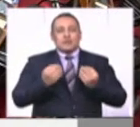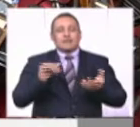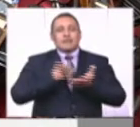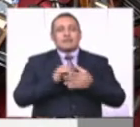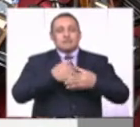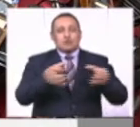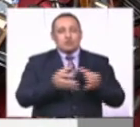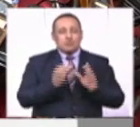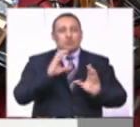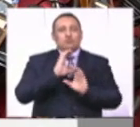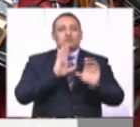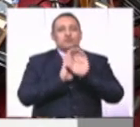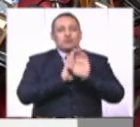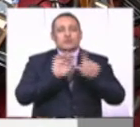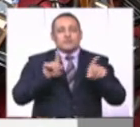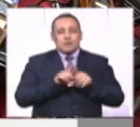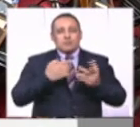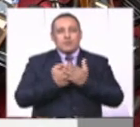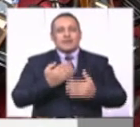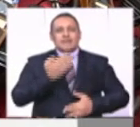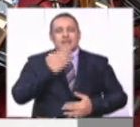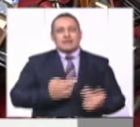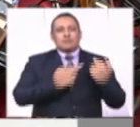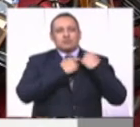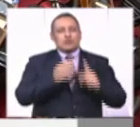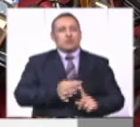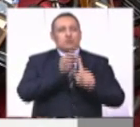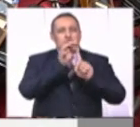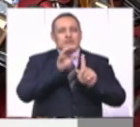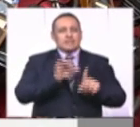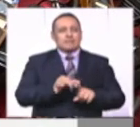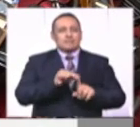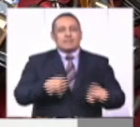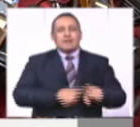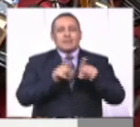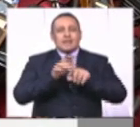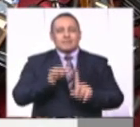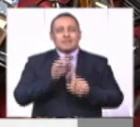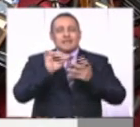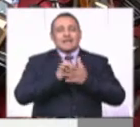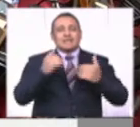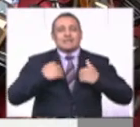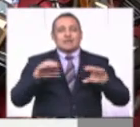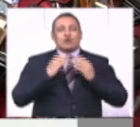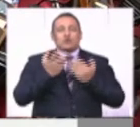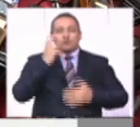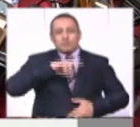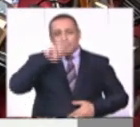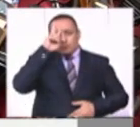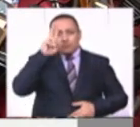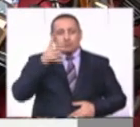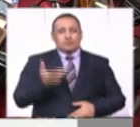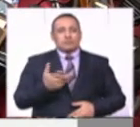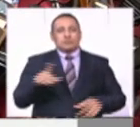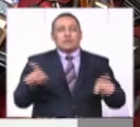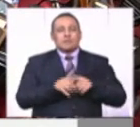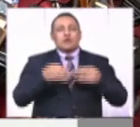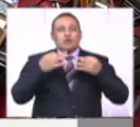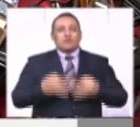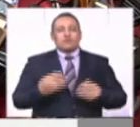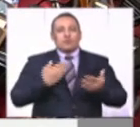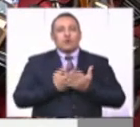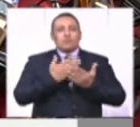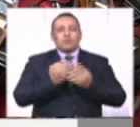este órgano constitucional establezca las competencias únicas y excluyentes que les corresponden al congreso de la República conforme a lo